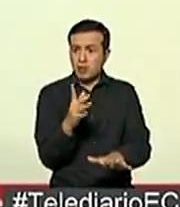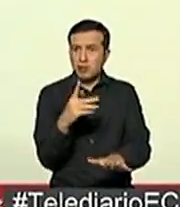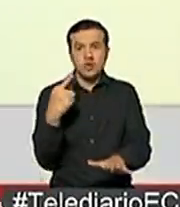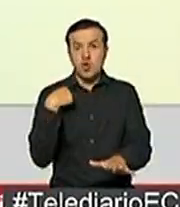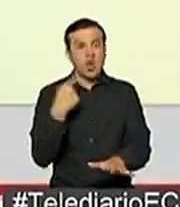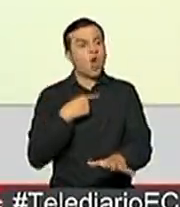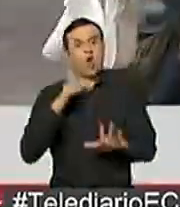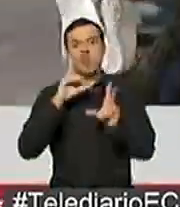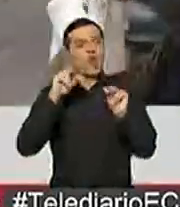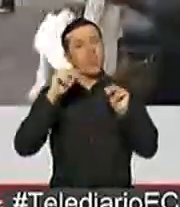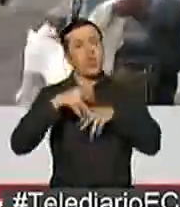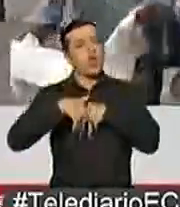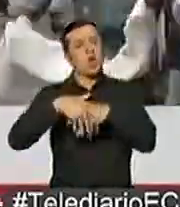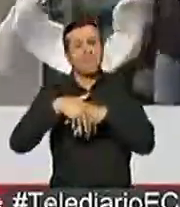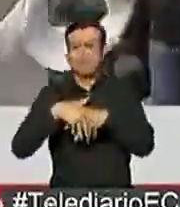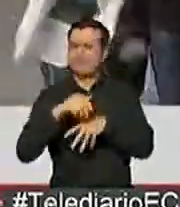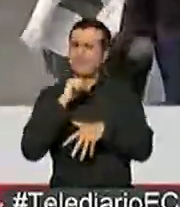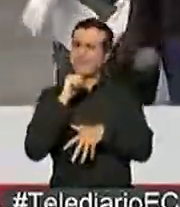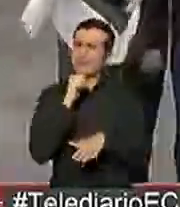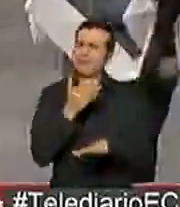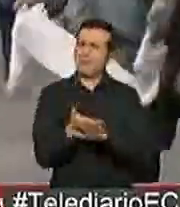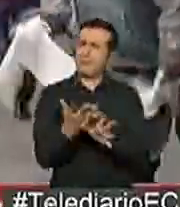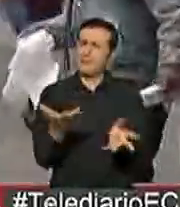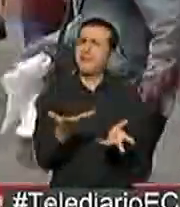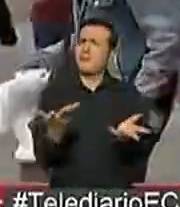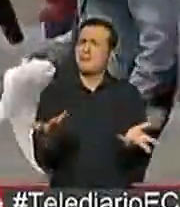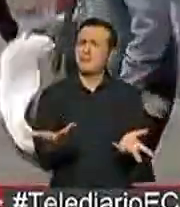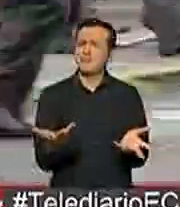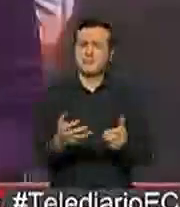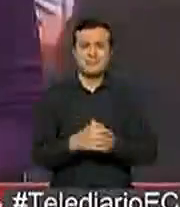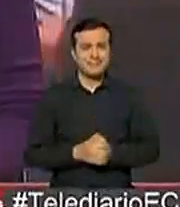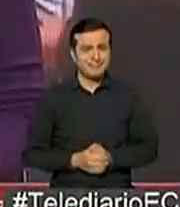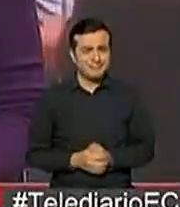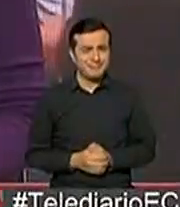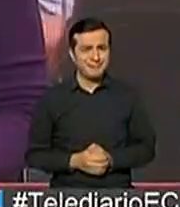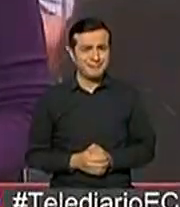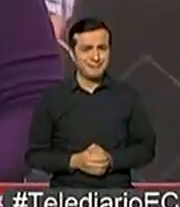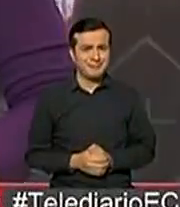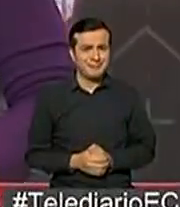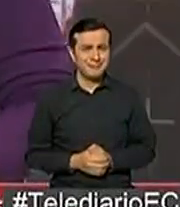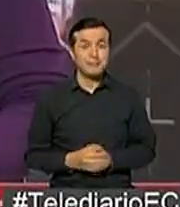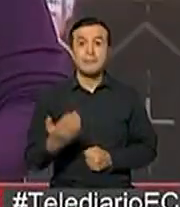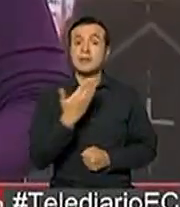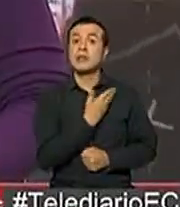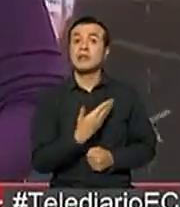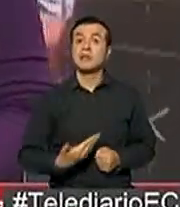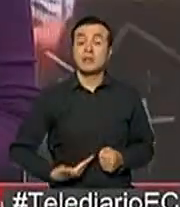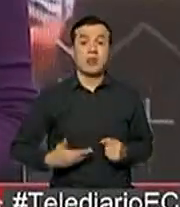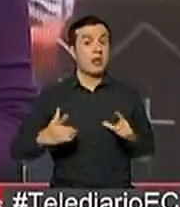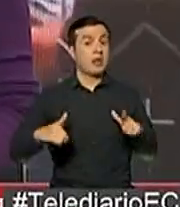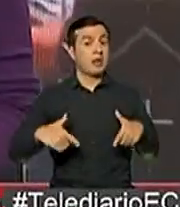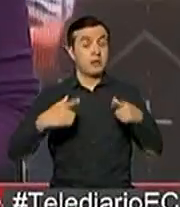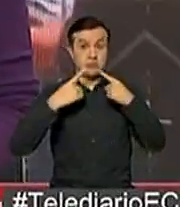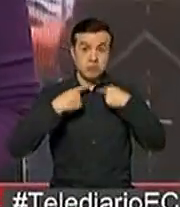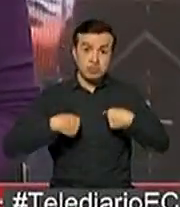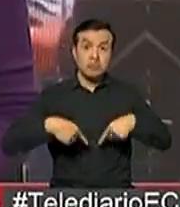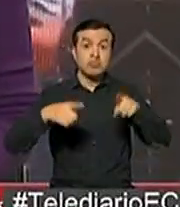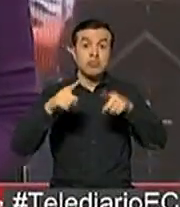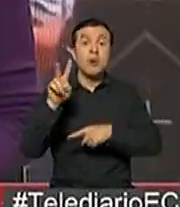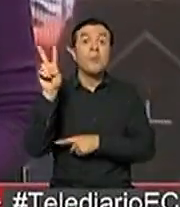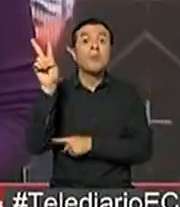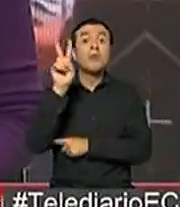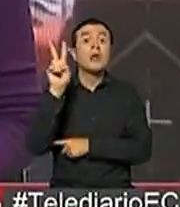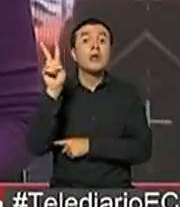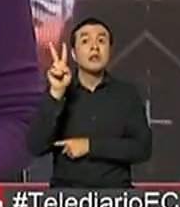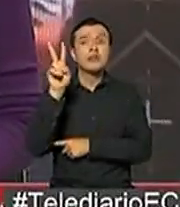por ponernos santiago tello medios públicos el presidente de lenin moreno señaló este viernes